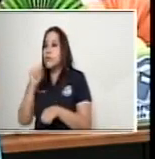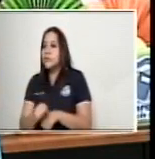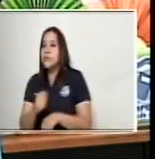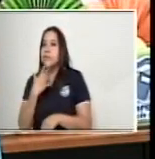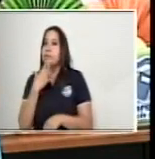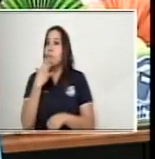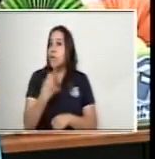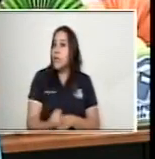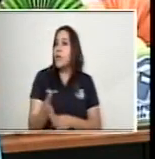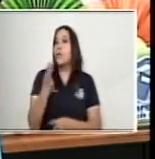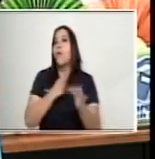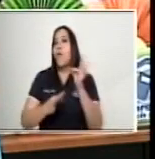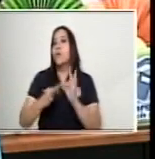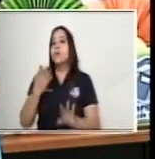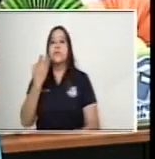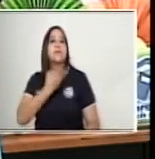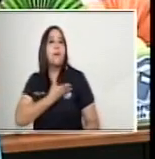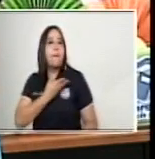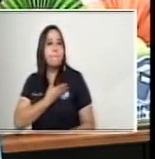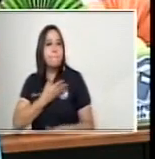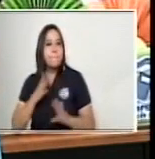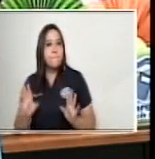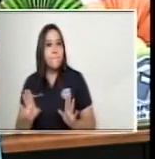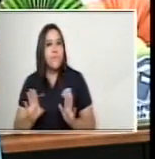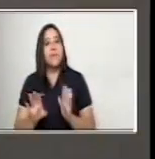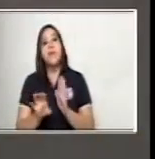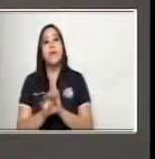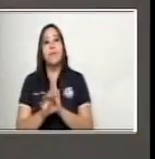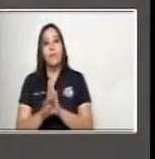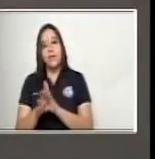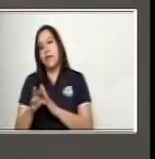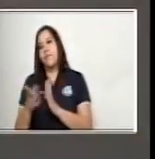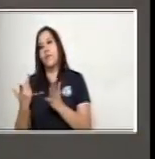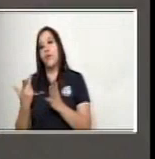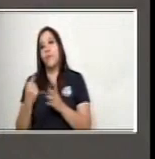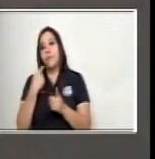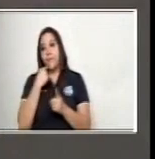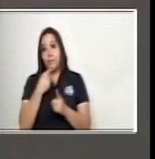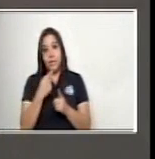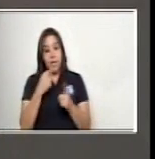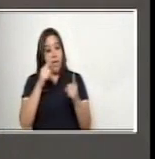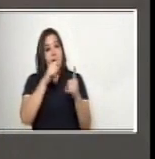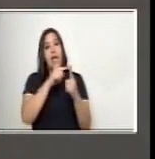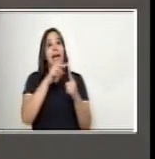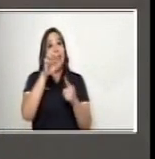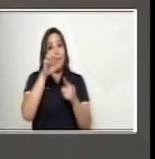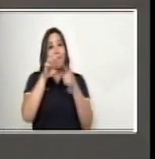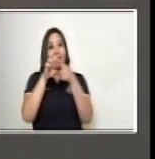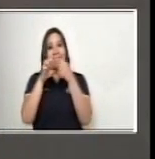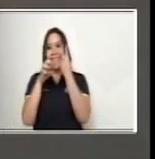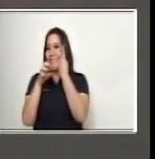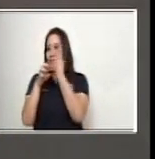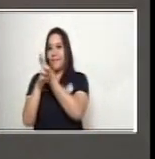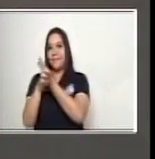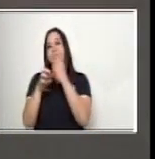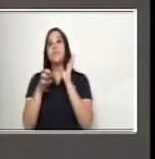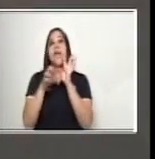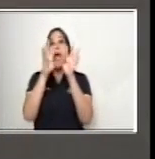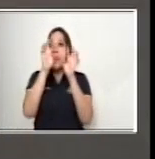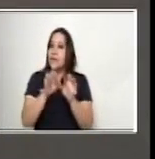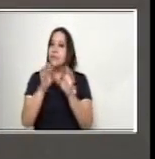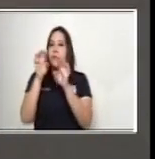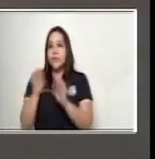¿verdad? Entonces, por ejemplo, regresando a esta variable P, las personas están